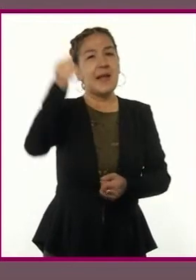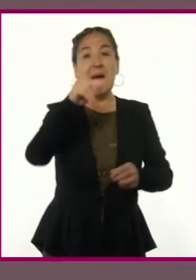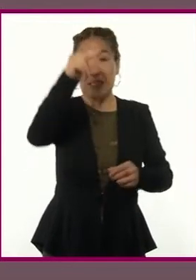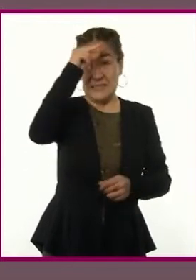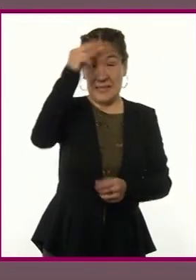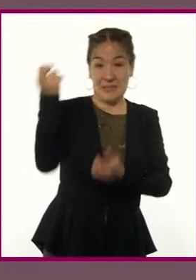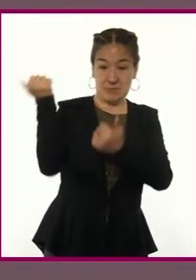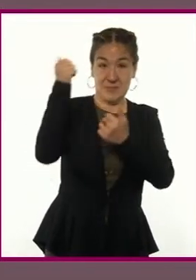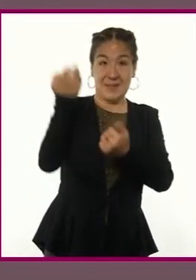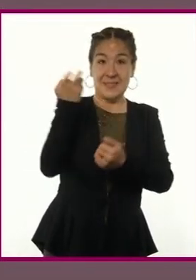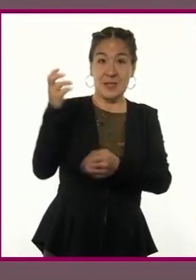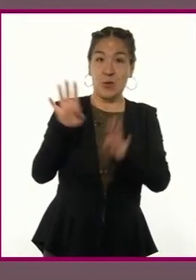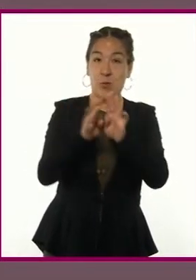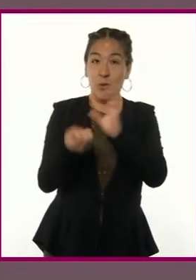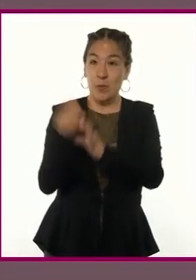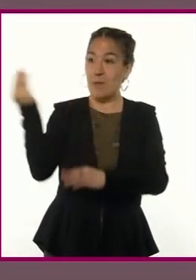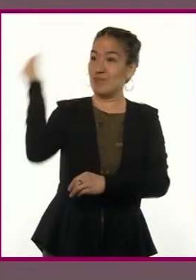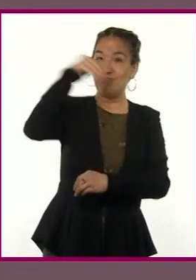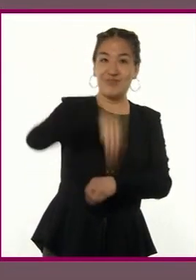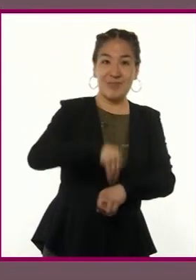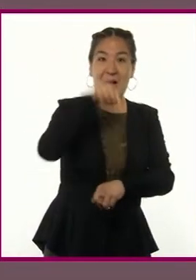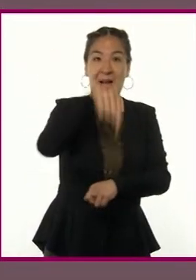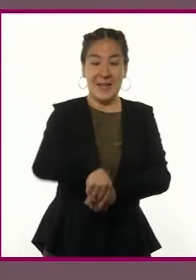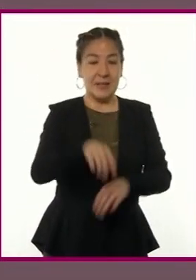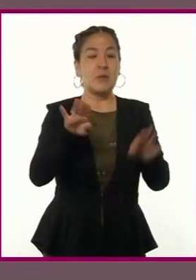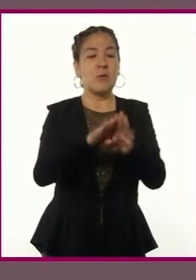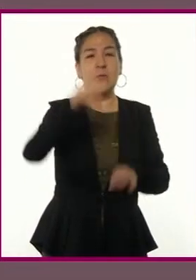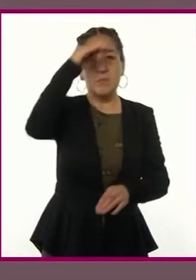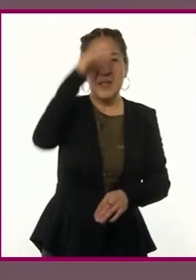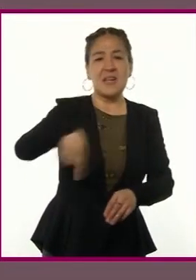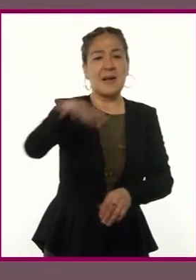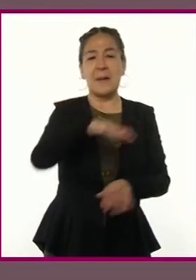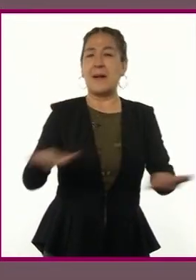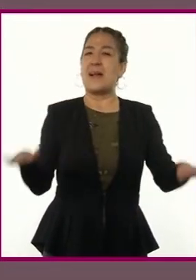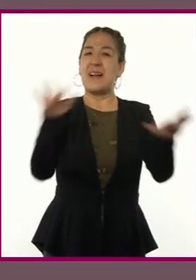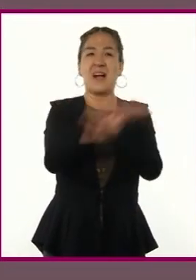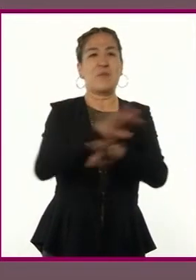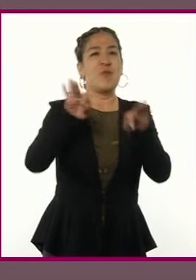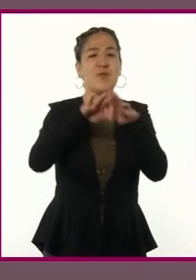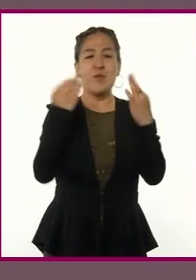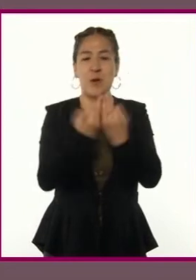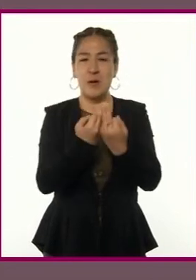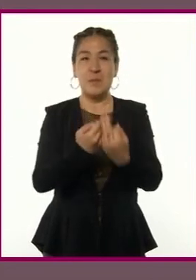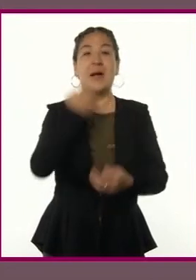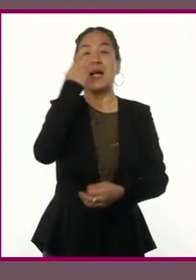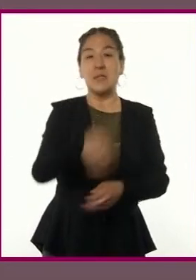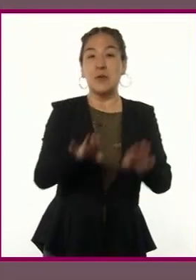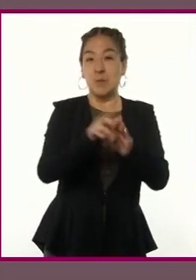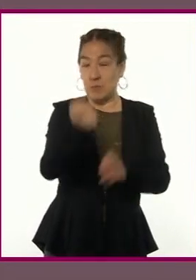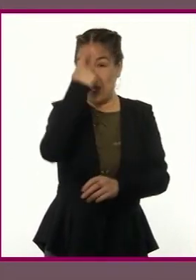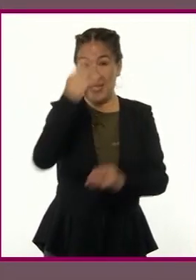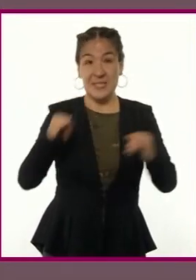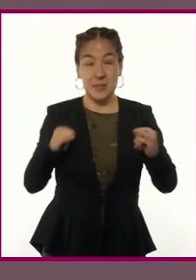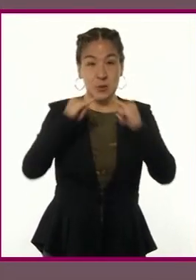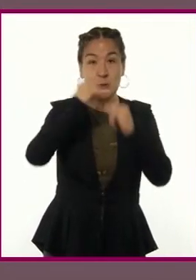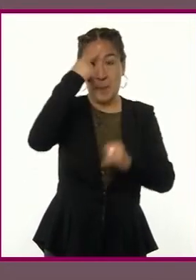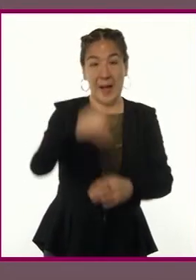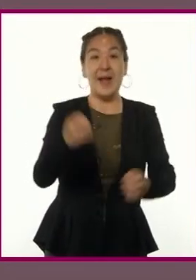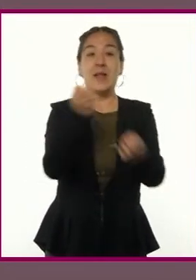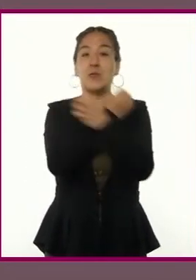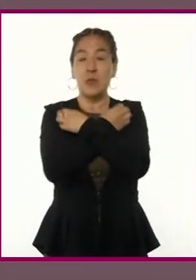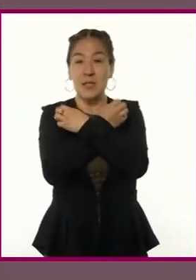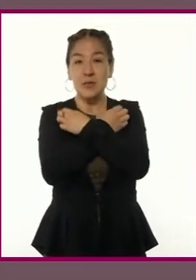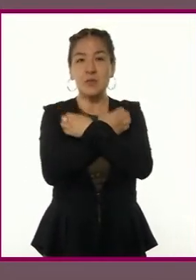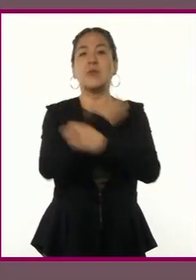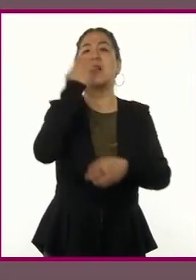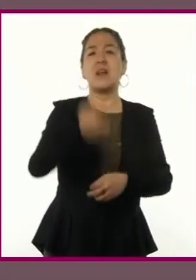a la Nueva España transformaron el pensamiento de la minoría criolla ilustrada y, con la creación de instituciones educativas, las